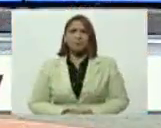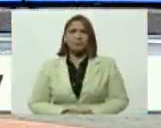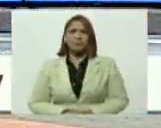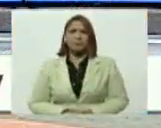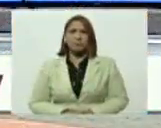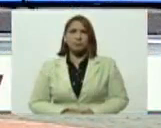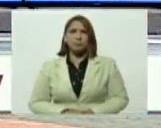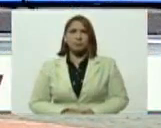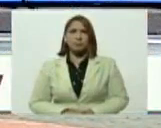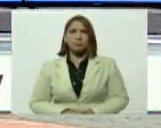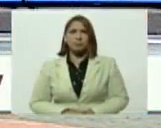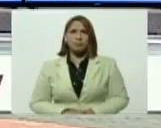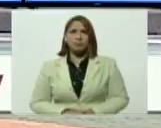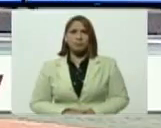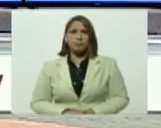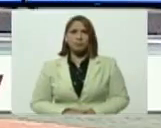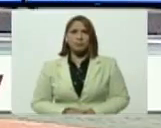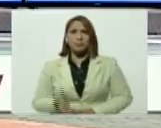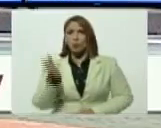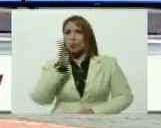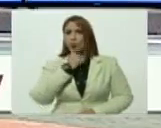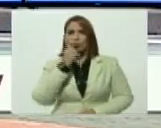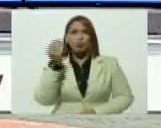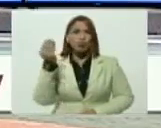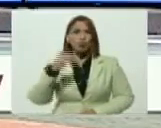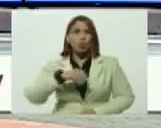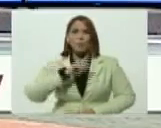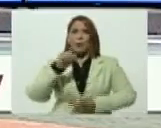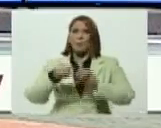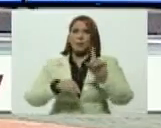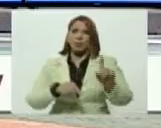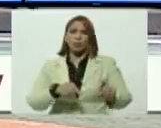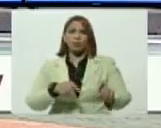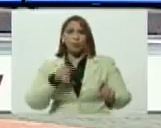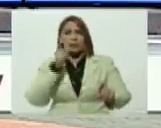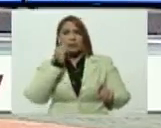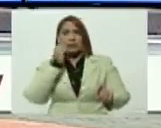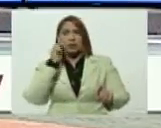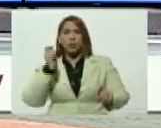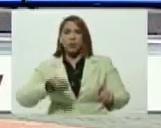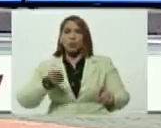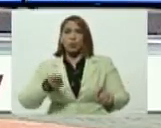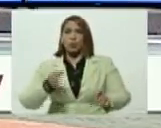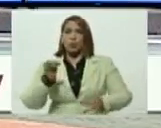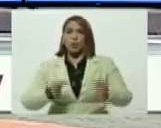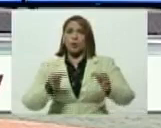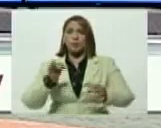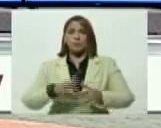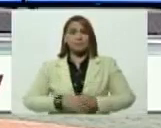Cuando dice, no hay más preguntas, señor juez. No hay más preguntas, señor juez.